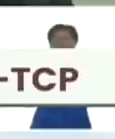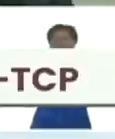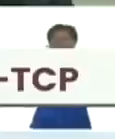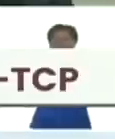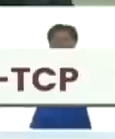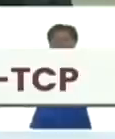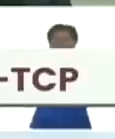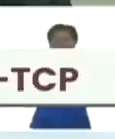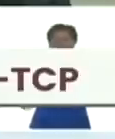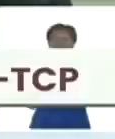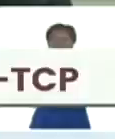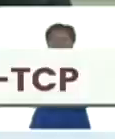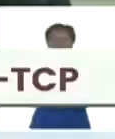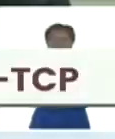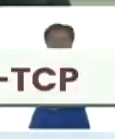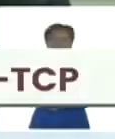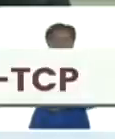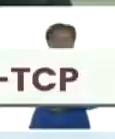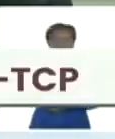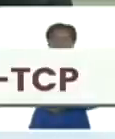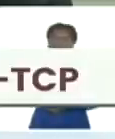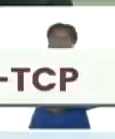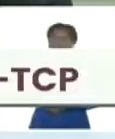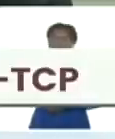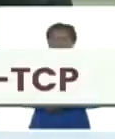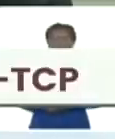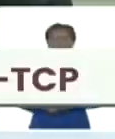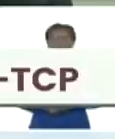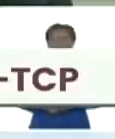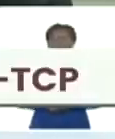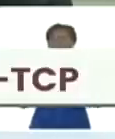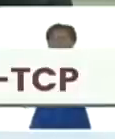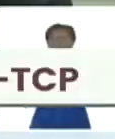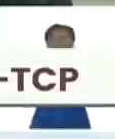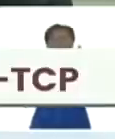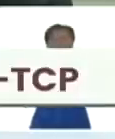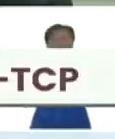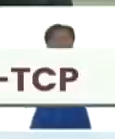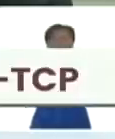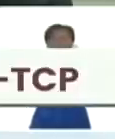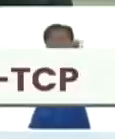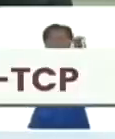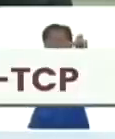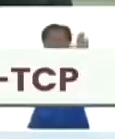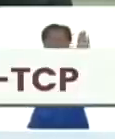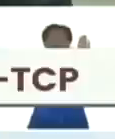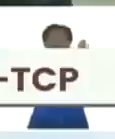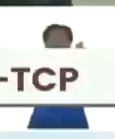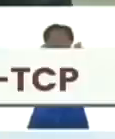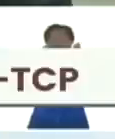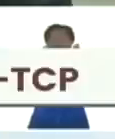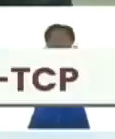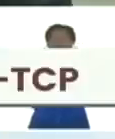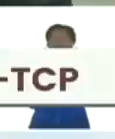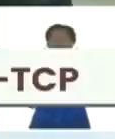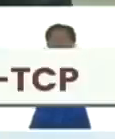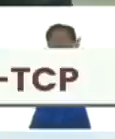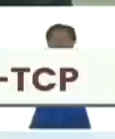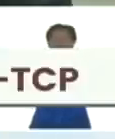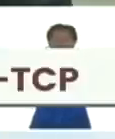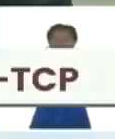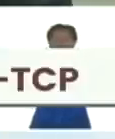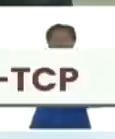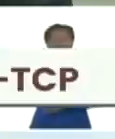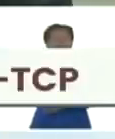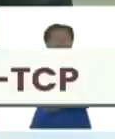seguridad alimentaria y ha tenido un impacto muy importante. Distinguidos jefes de Estado